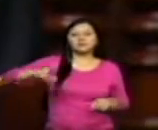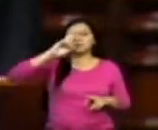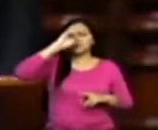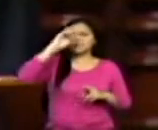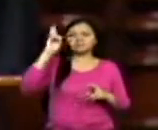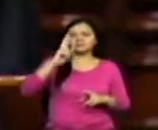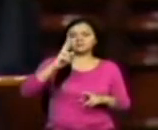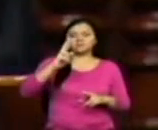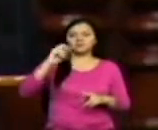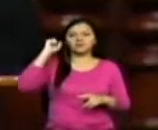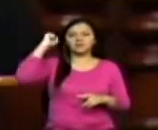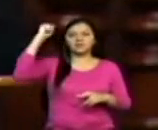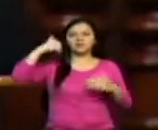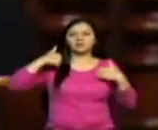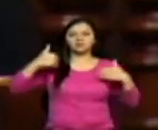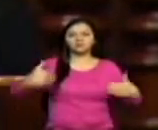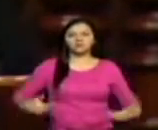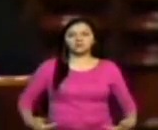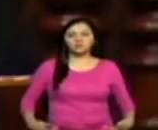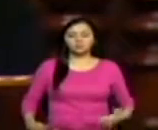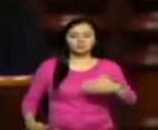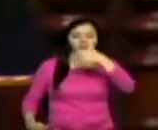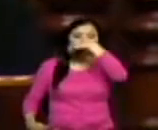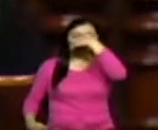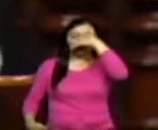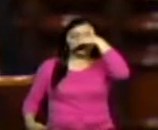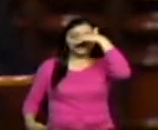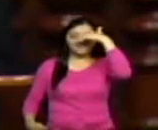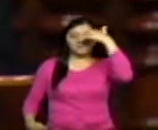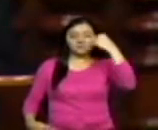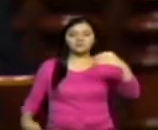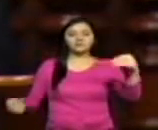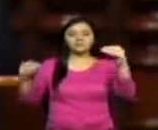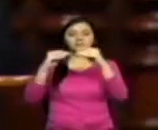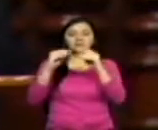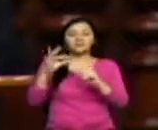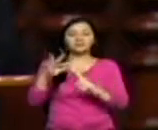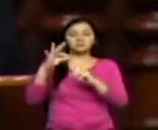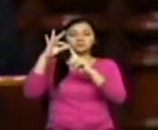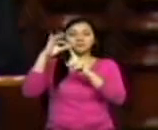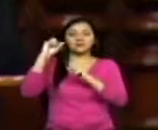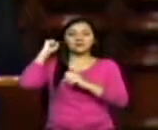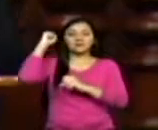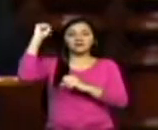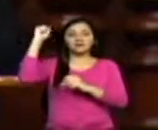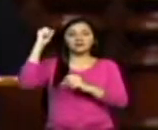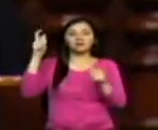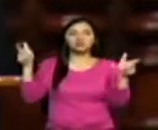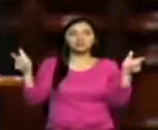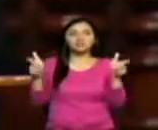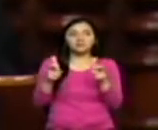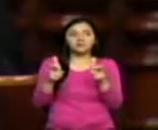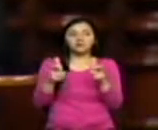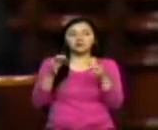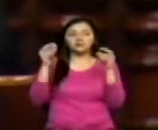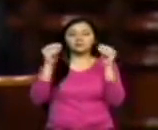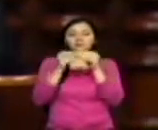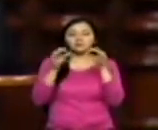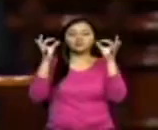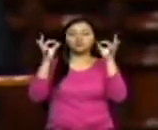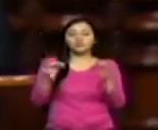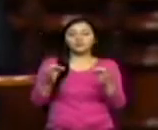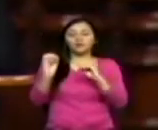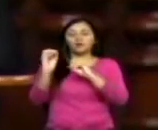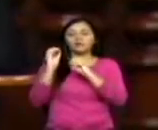derechos humanos, en especial los derechos de las minorías y en donde se cumplen los deberes de